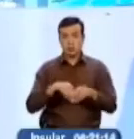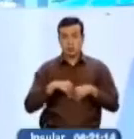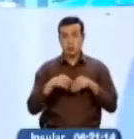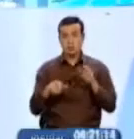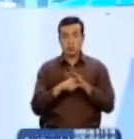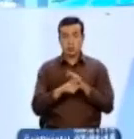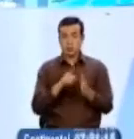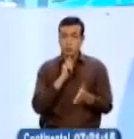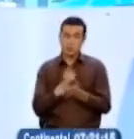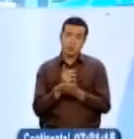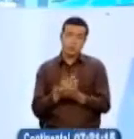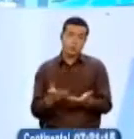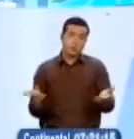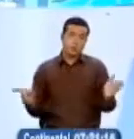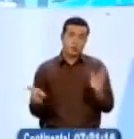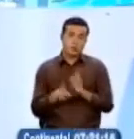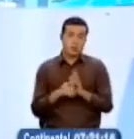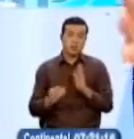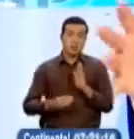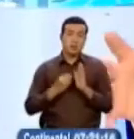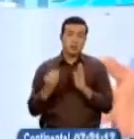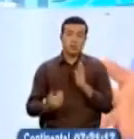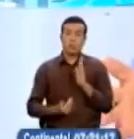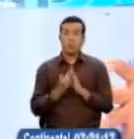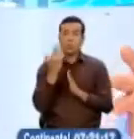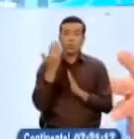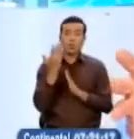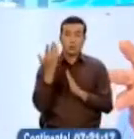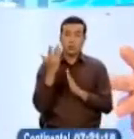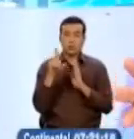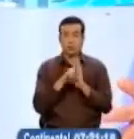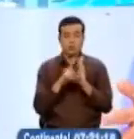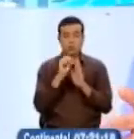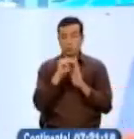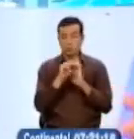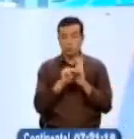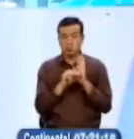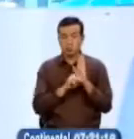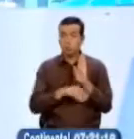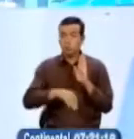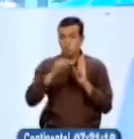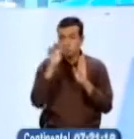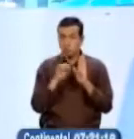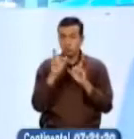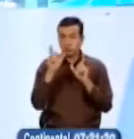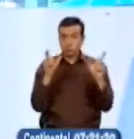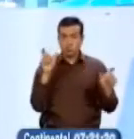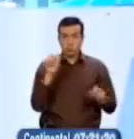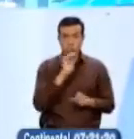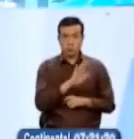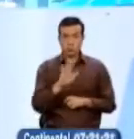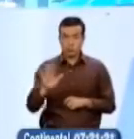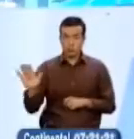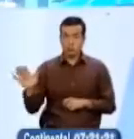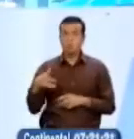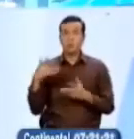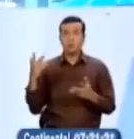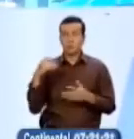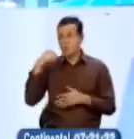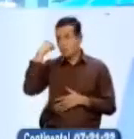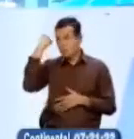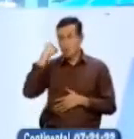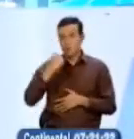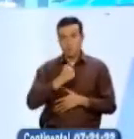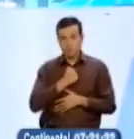ley porque finalmente la ley lo que hace es crear un marco normativo para que los ciudadanos ejerzan sus derechos